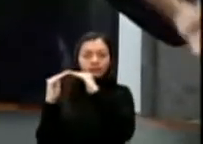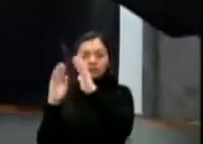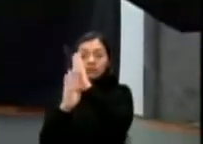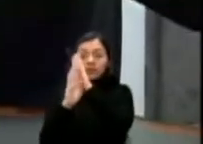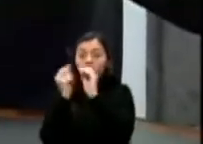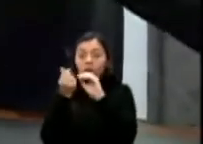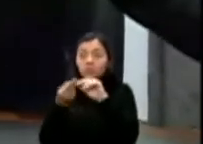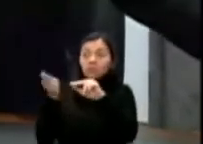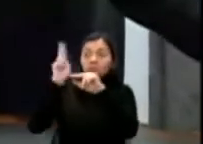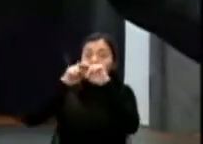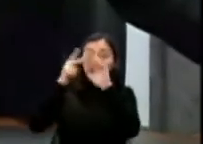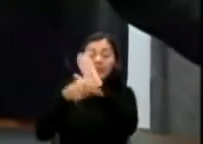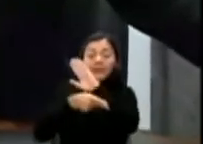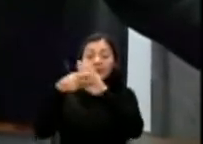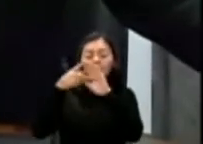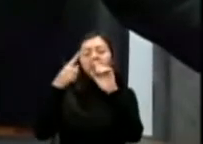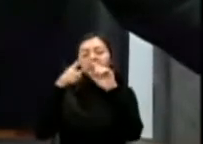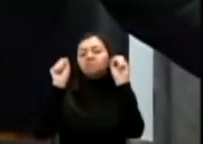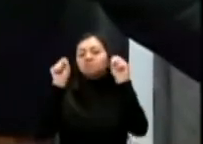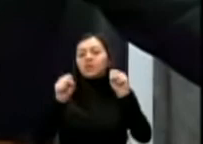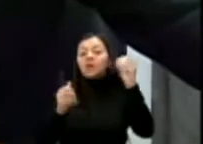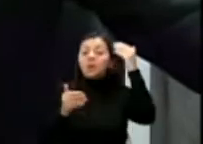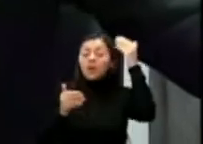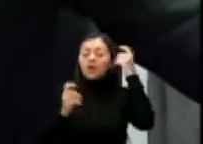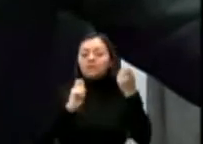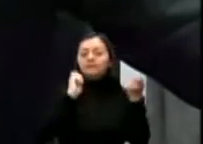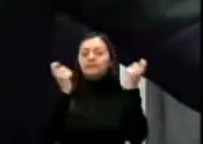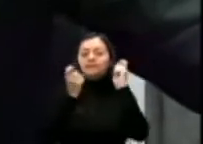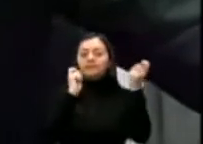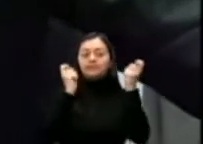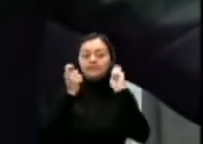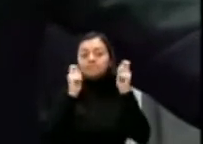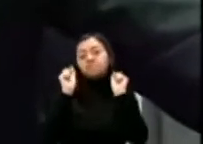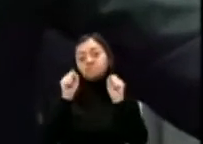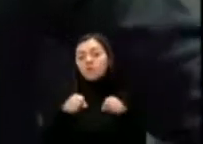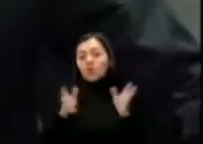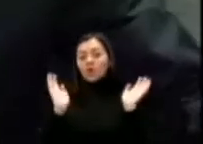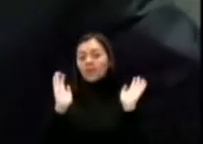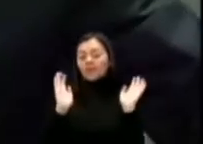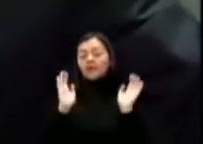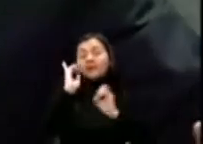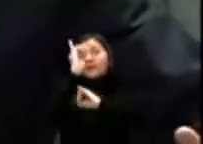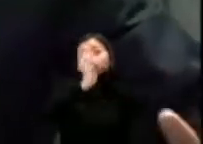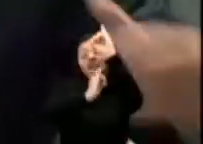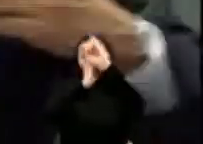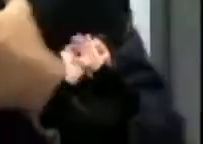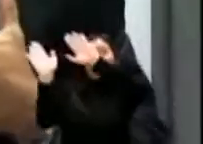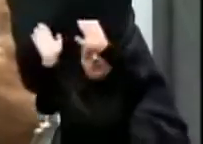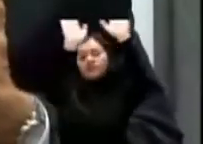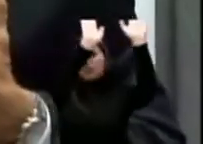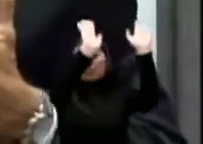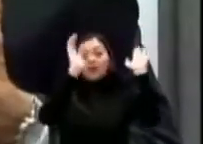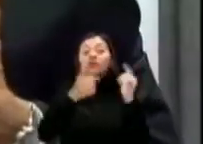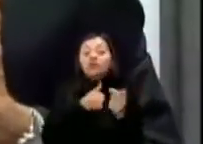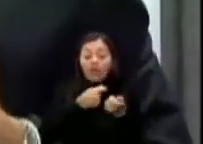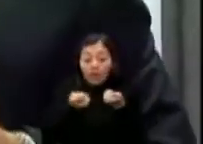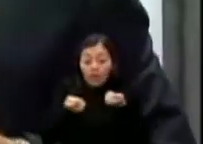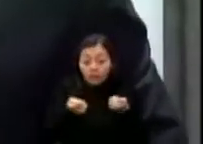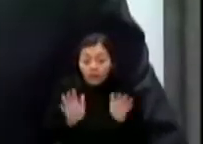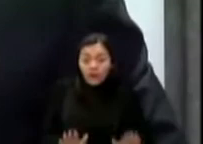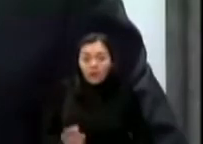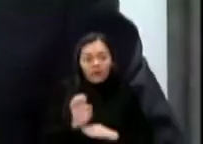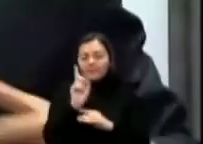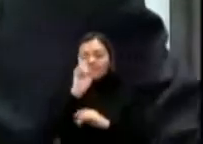aquí hay una una geopolítica cambiante dinámica en un factor como tú bien lo señalaba que no controlamos nosotros los